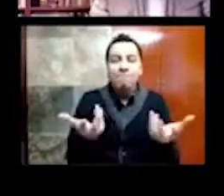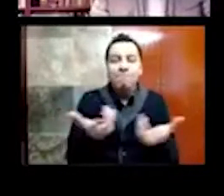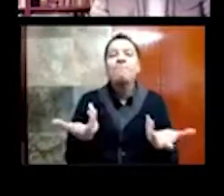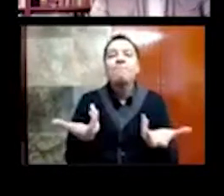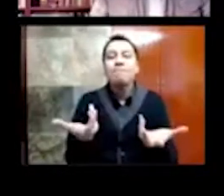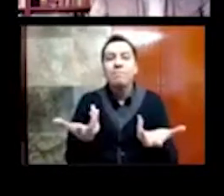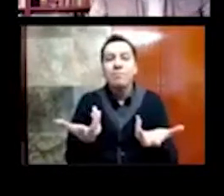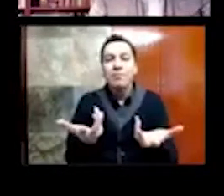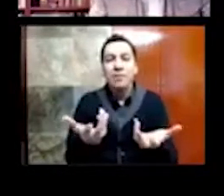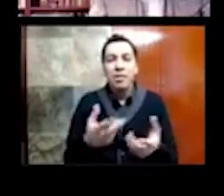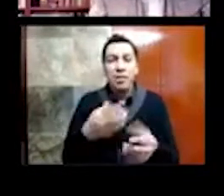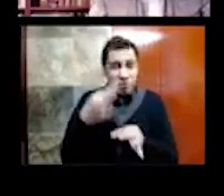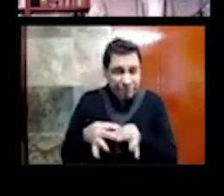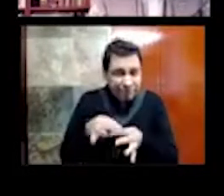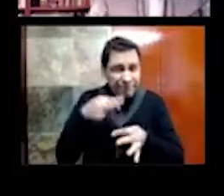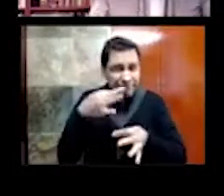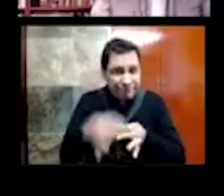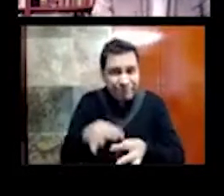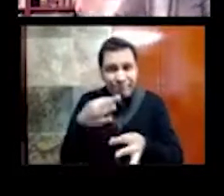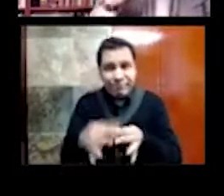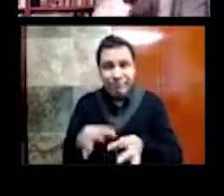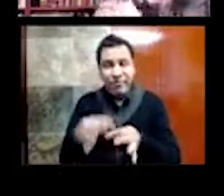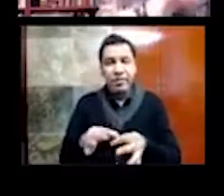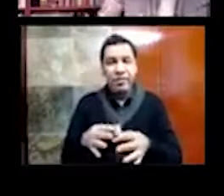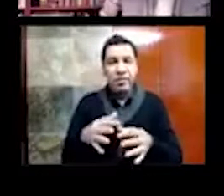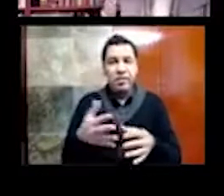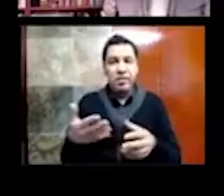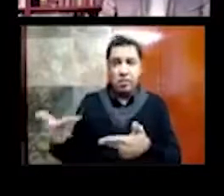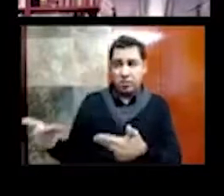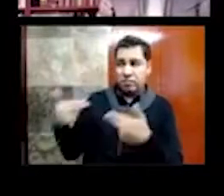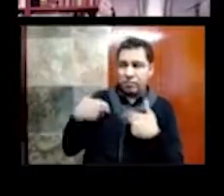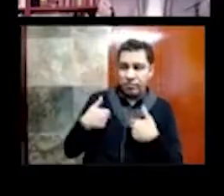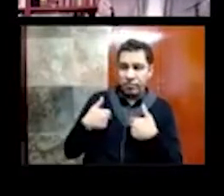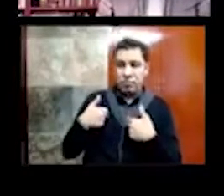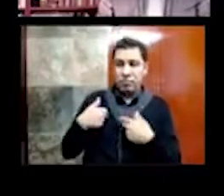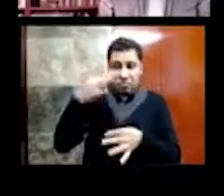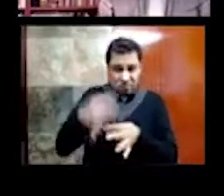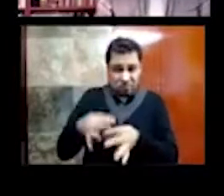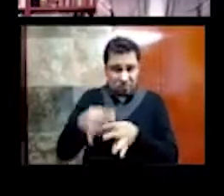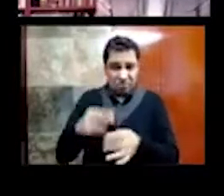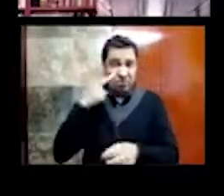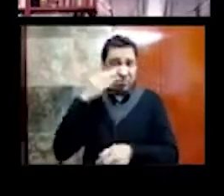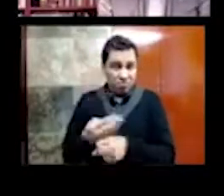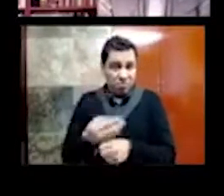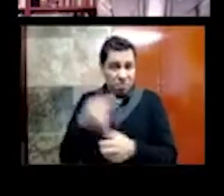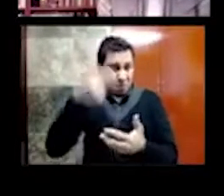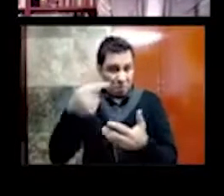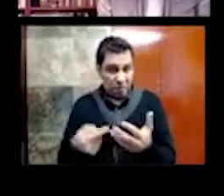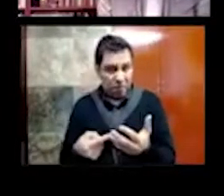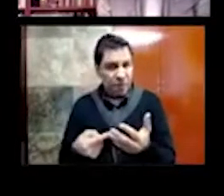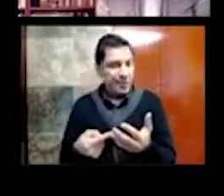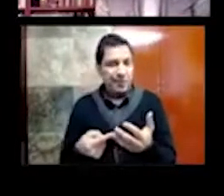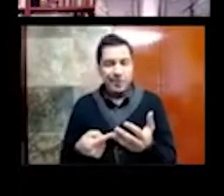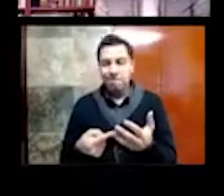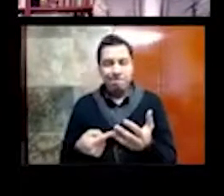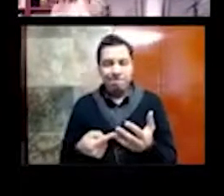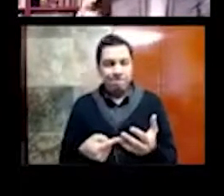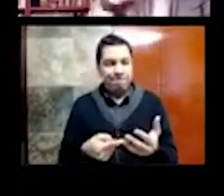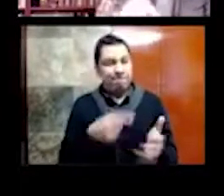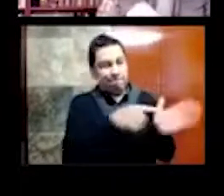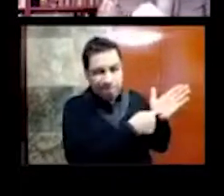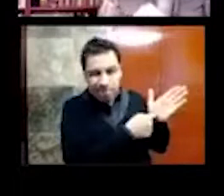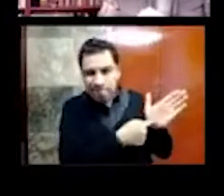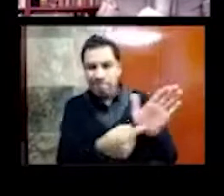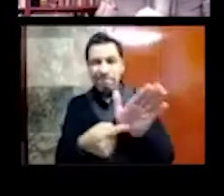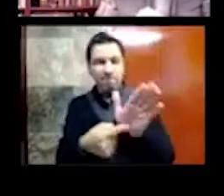no muy anuente a las exigencias del heredero Maxtla. Maxtla lo apresa, lo desnuda y lo exhibe públicamente y luego